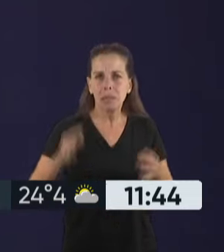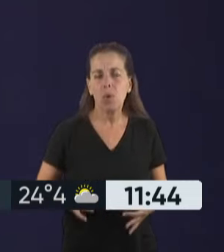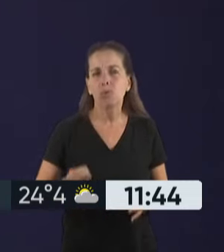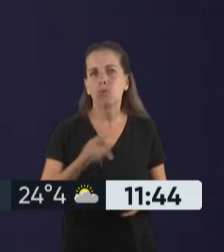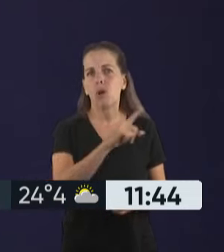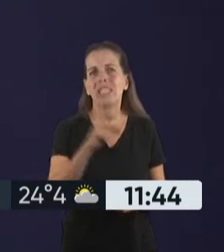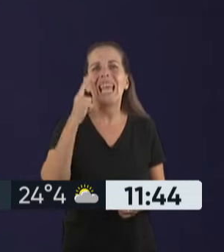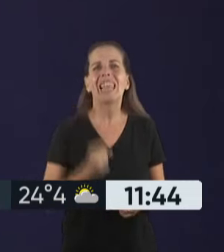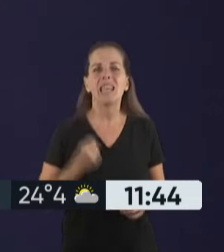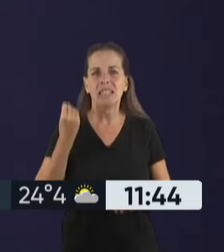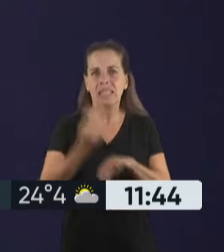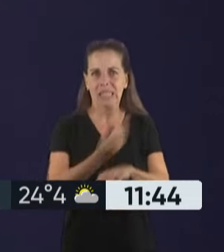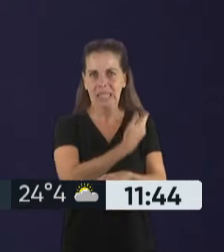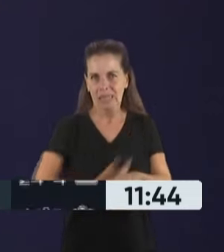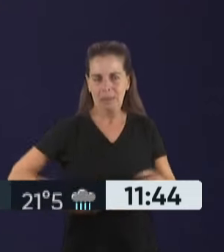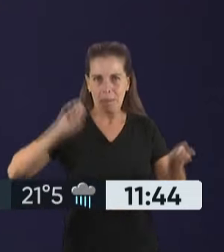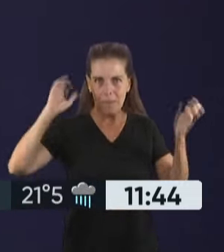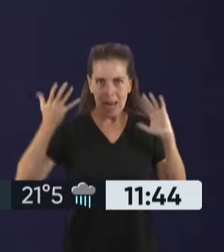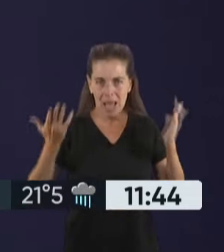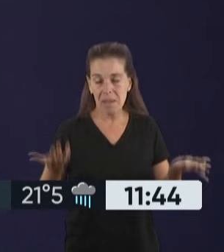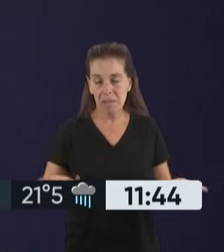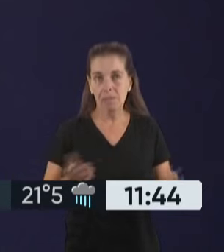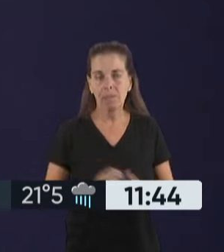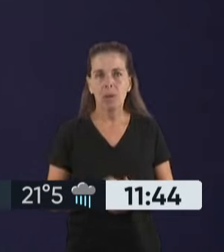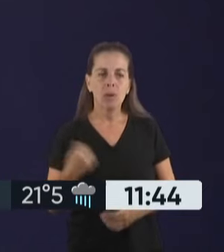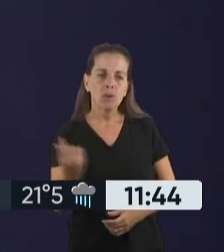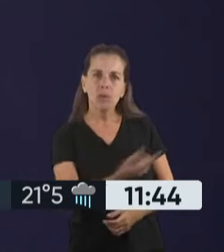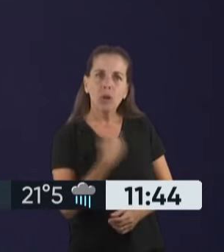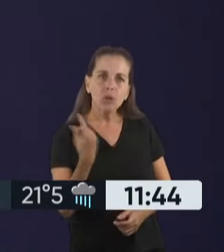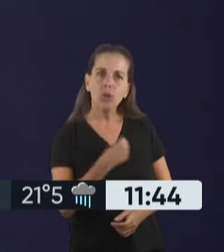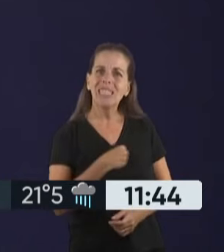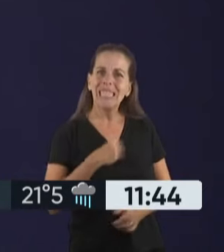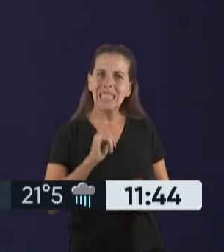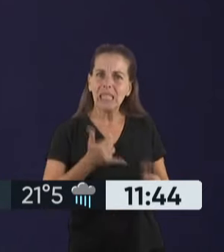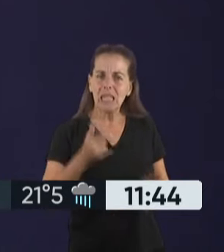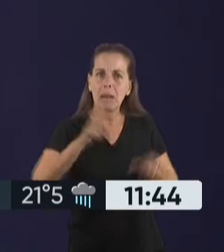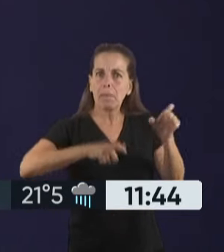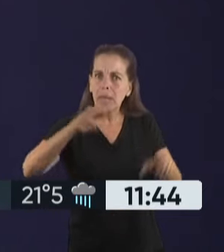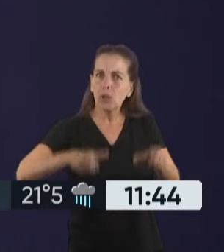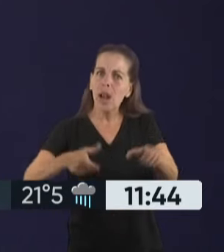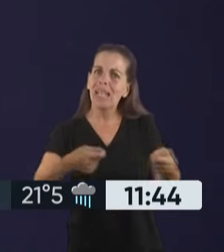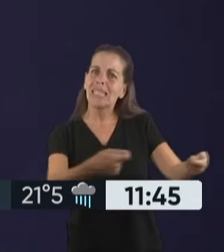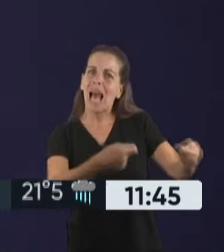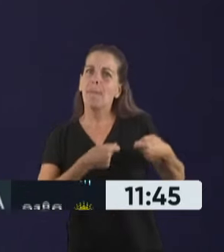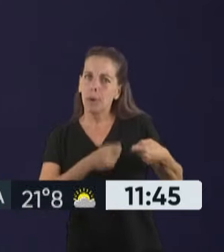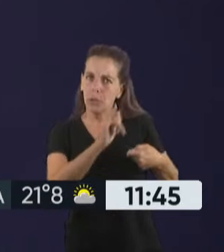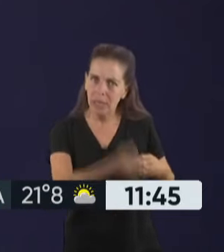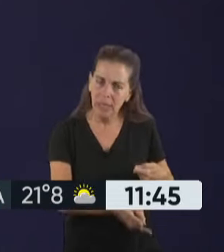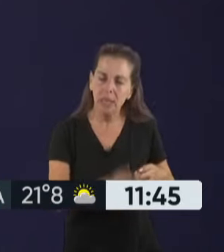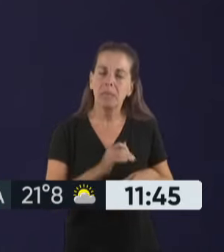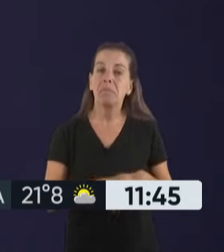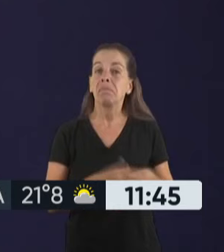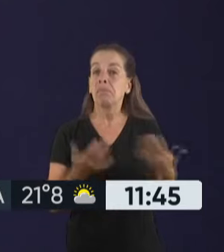e así que nosotros sentimos que la gente nos sigue apoyando es lo que indican las